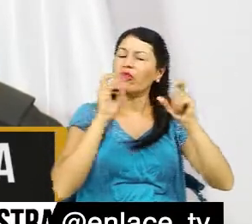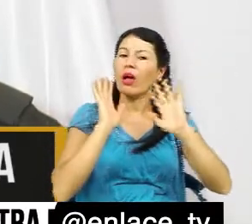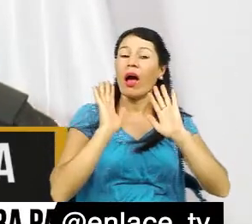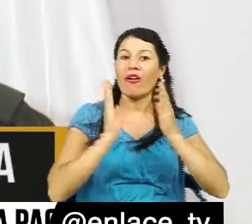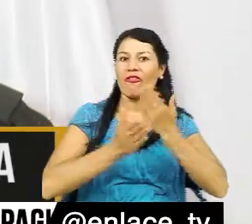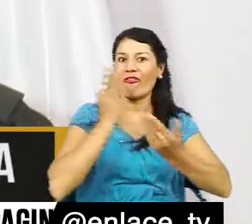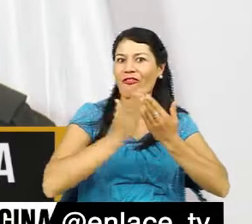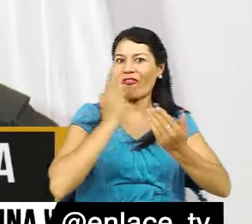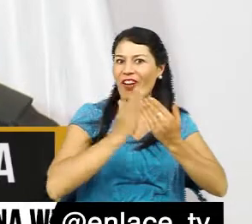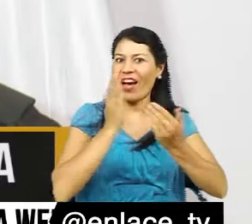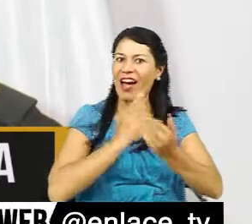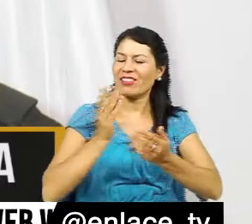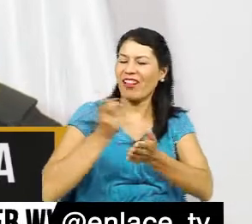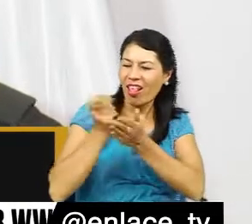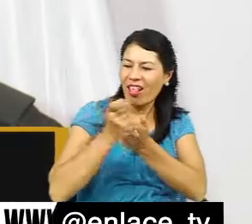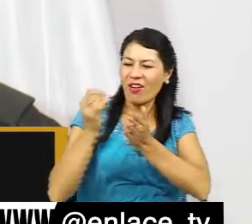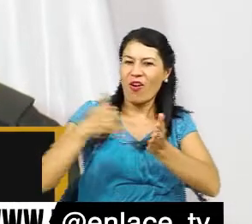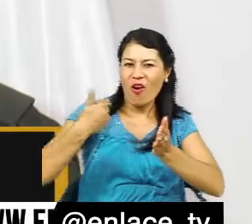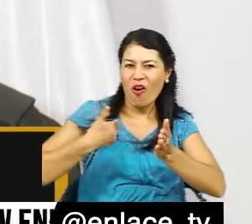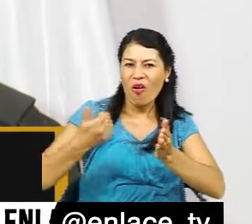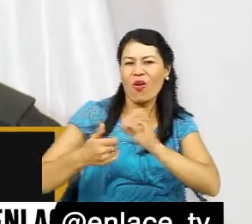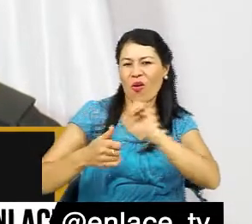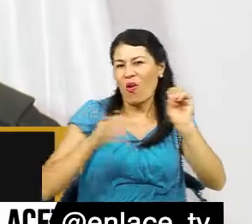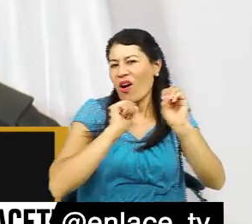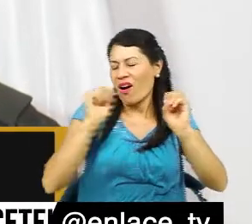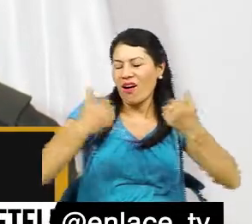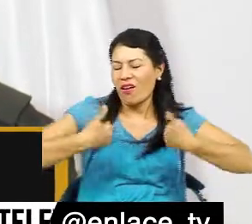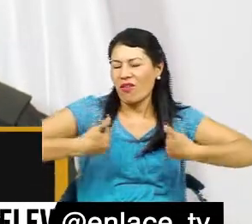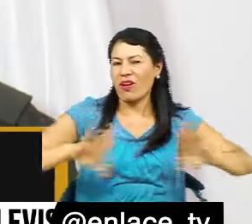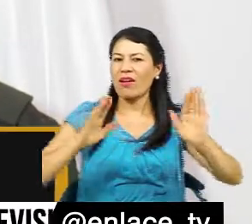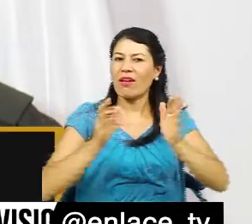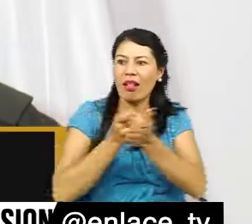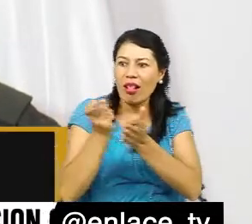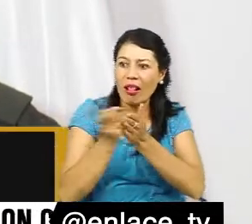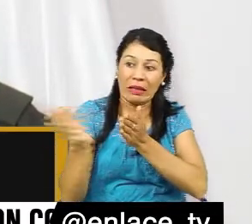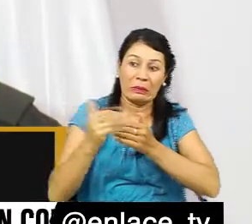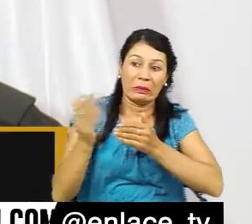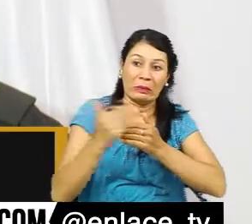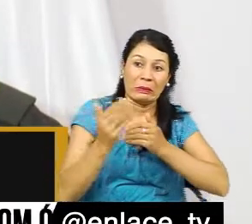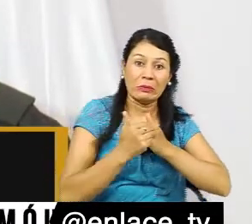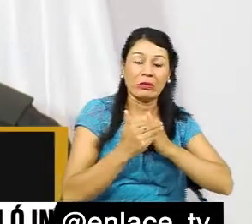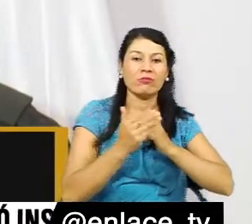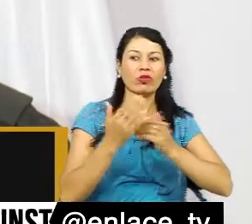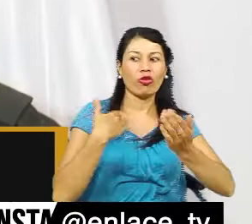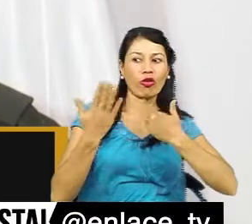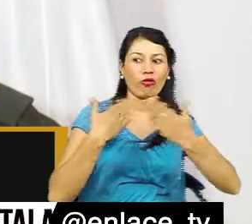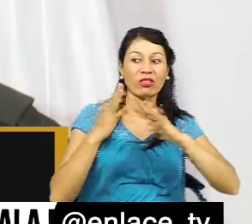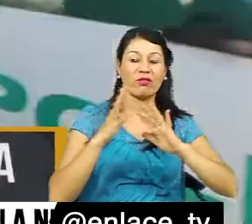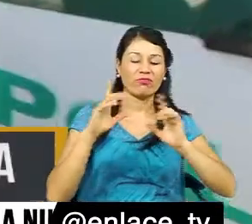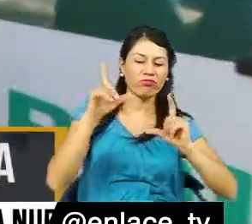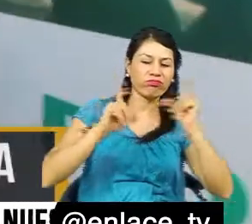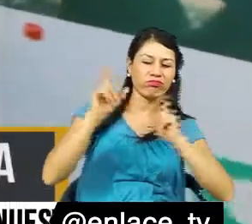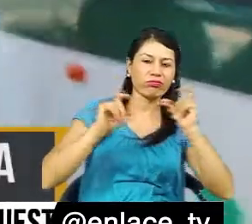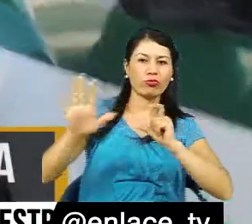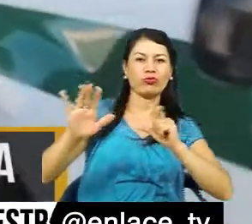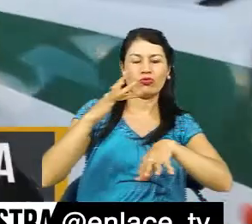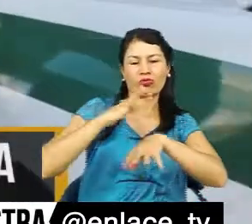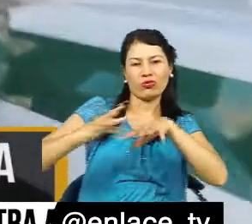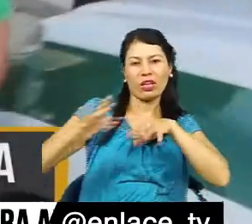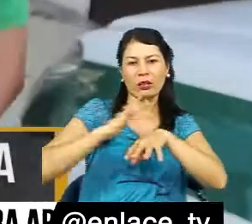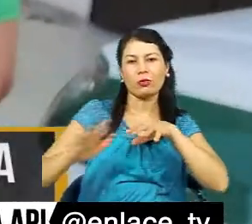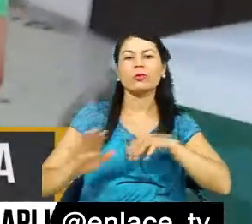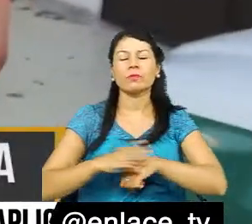con niños, niñas y adolescentes, y precisamente ya donde ya se inicia la labor investigativa por parte de Policía Judicial.